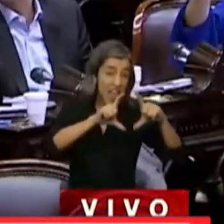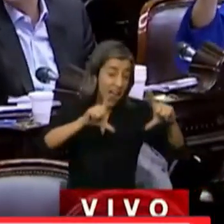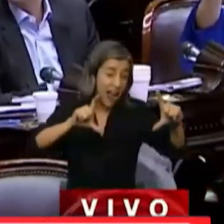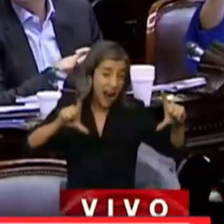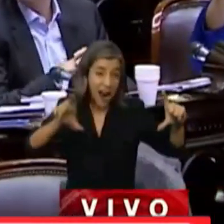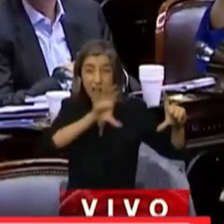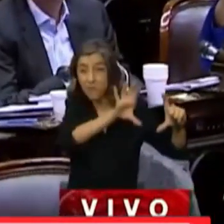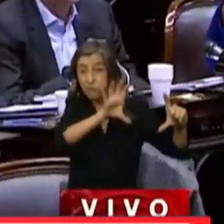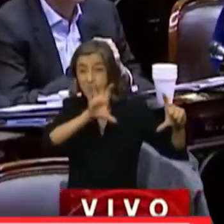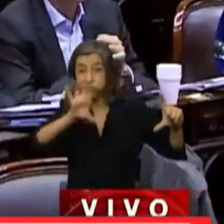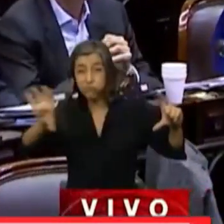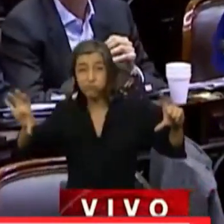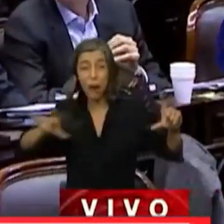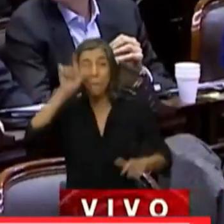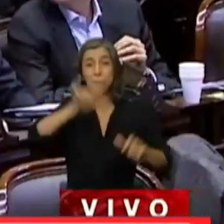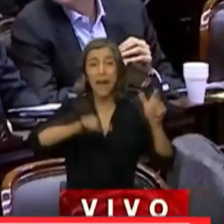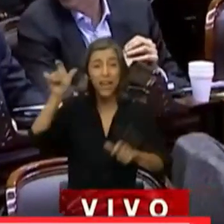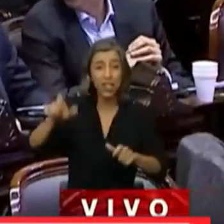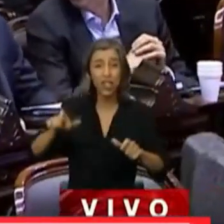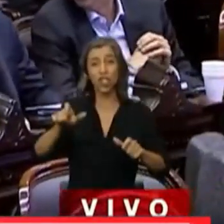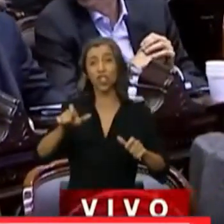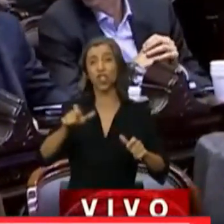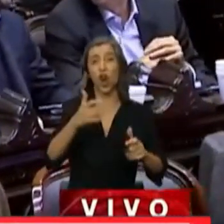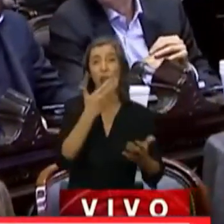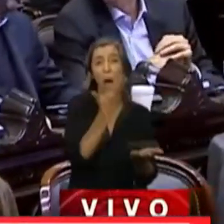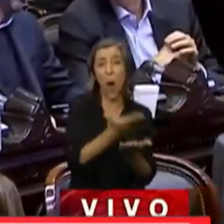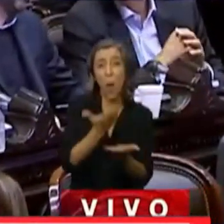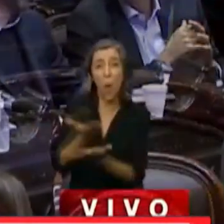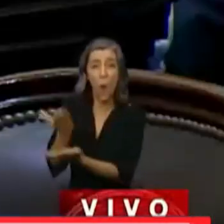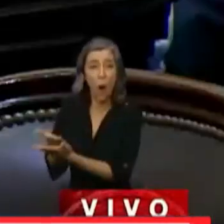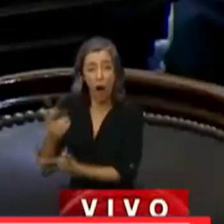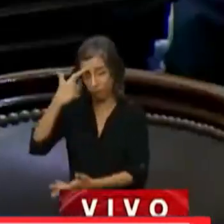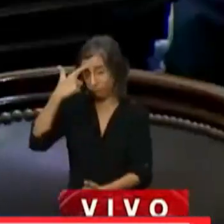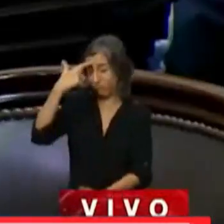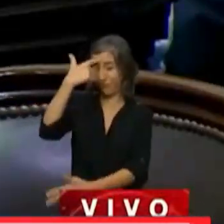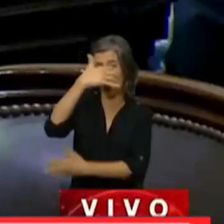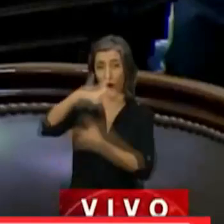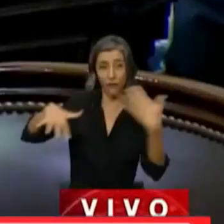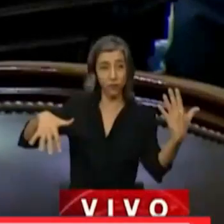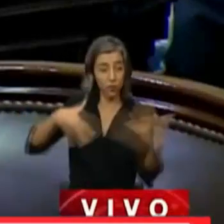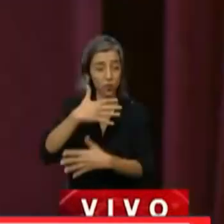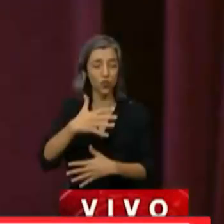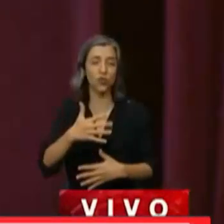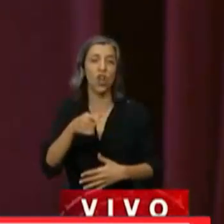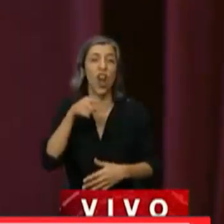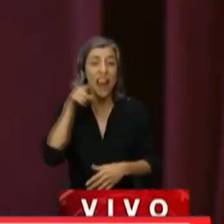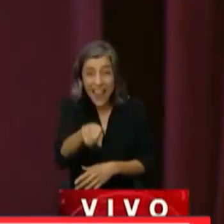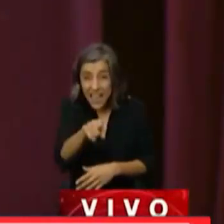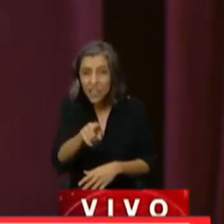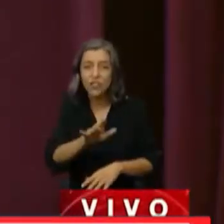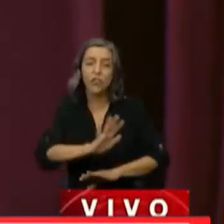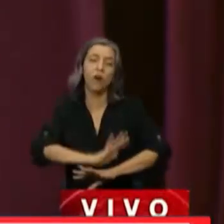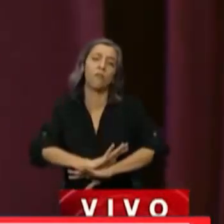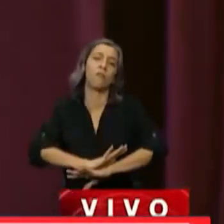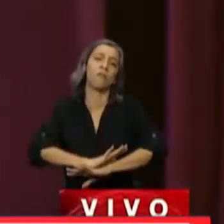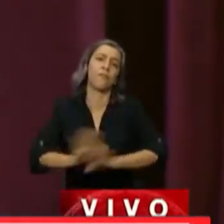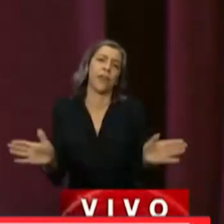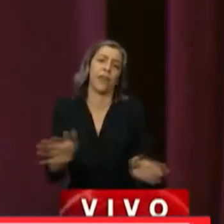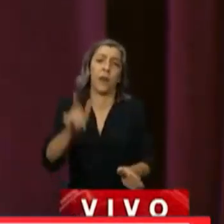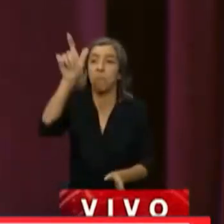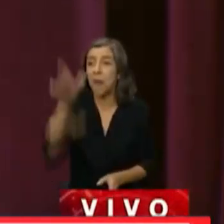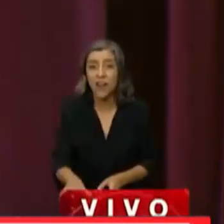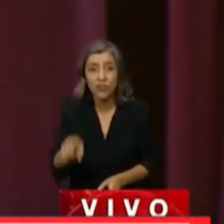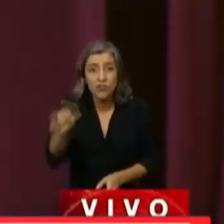de boletas y de confusión electoral aporte a que el ciudadano no tenga